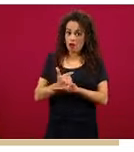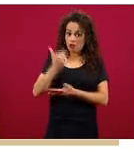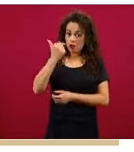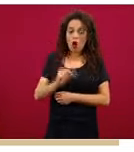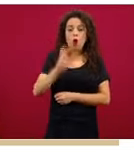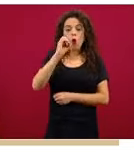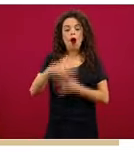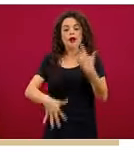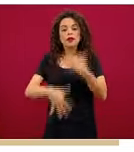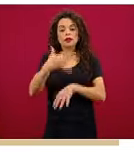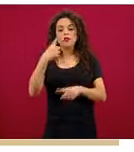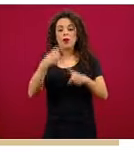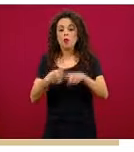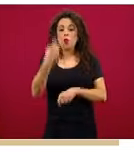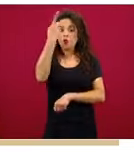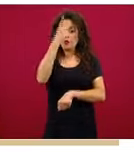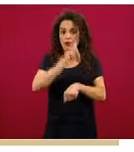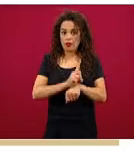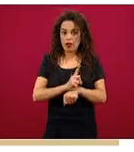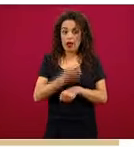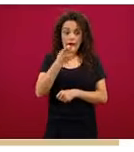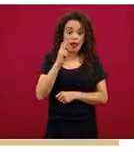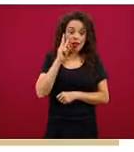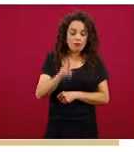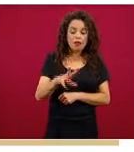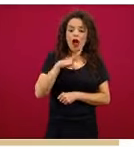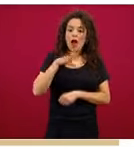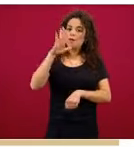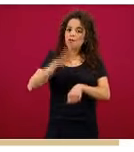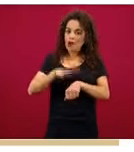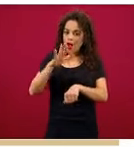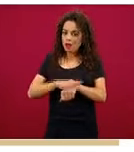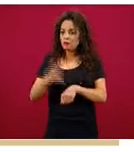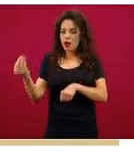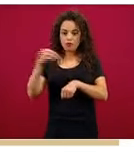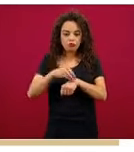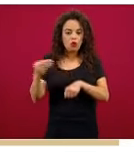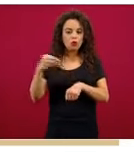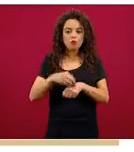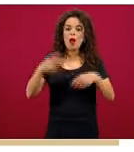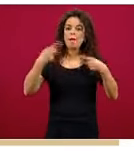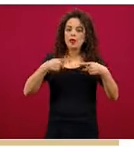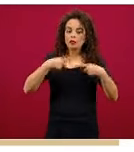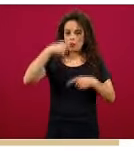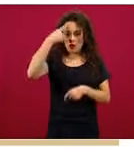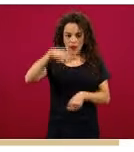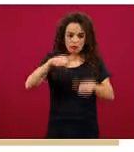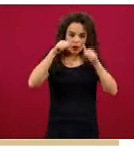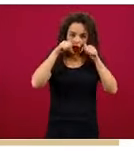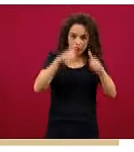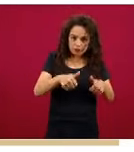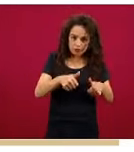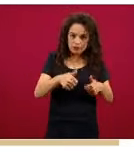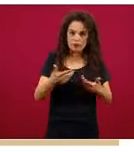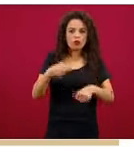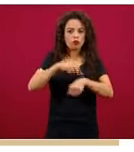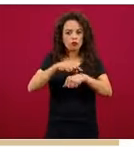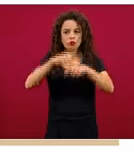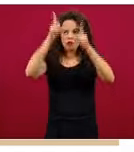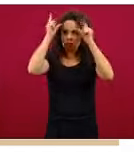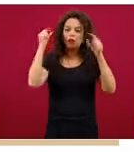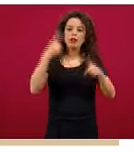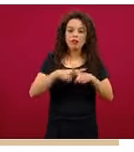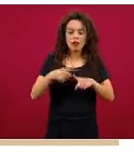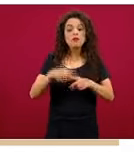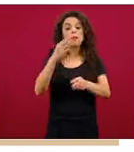como ven, cada vez vamos sumando mayor equipamiento, mayor personal y mayores capacidades técnicas para cada uno de los niveles, que no